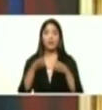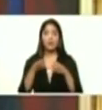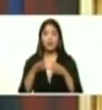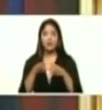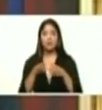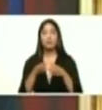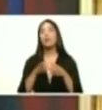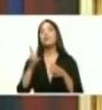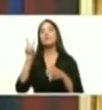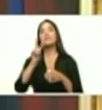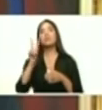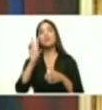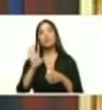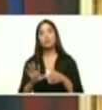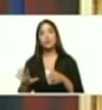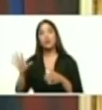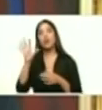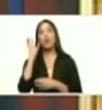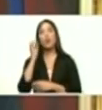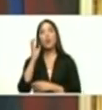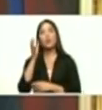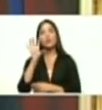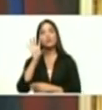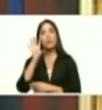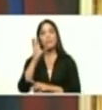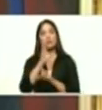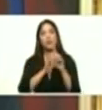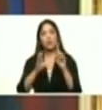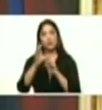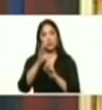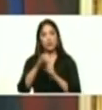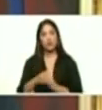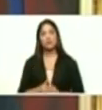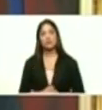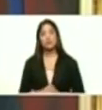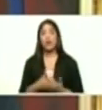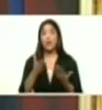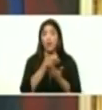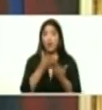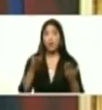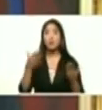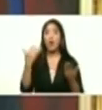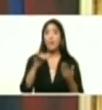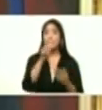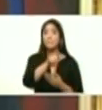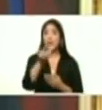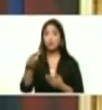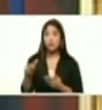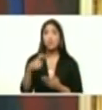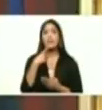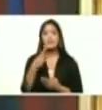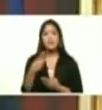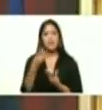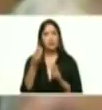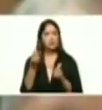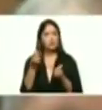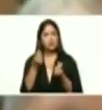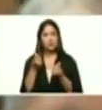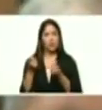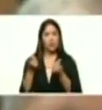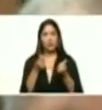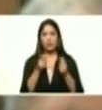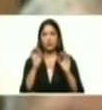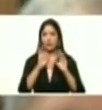nacional del Congreso de la Patria Cultural y más allá, ellos tienen intelectuales orgánicos que justifican sus trapacerías,